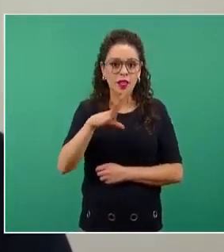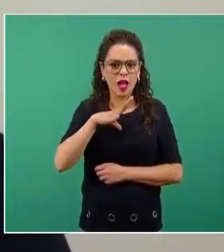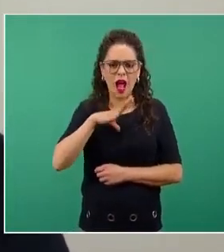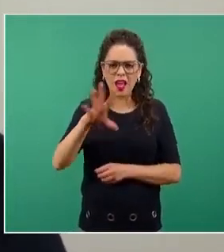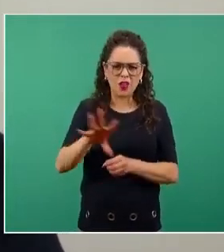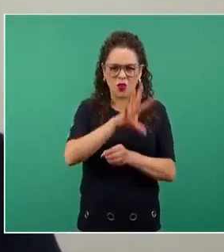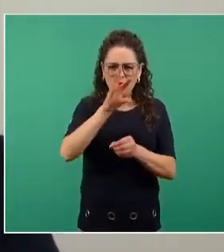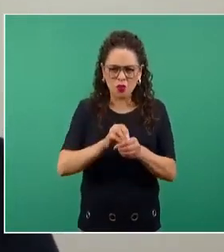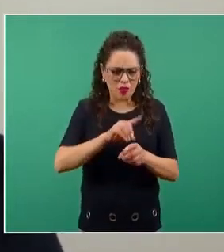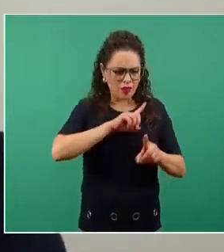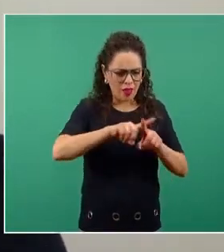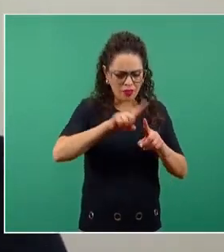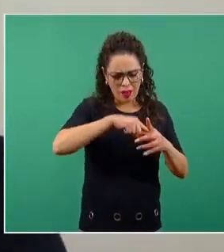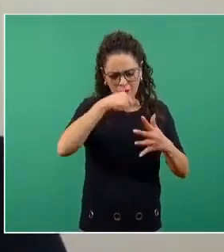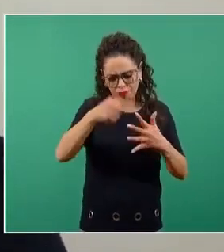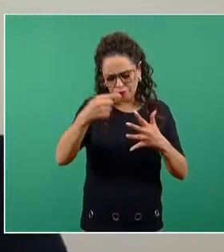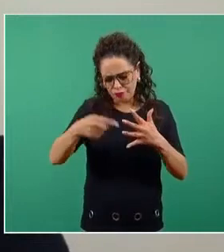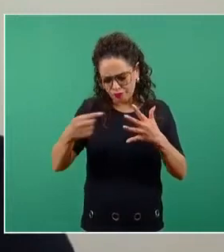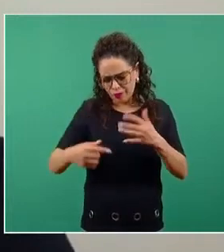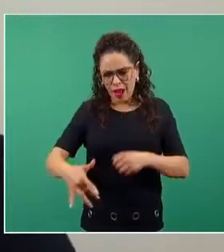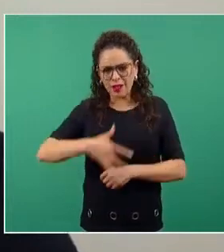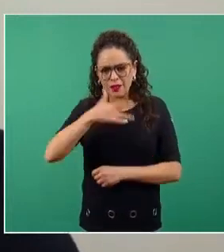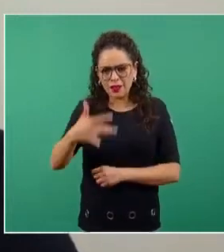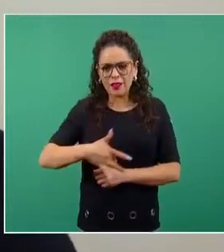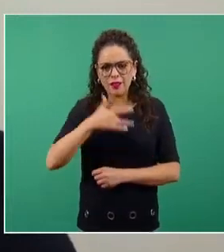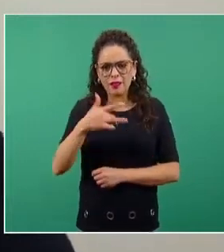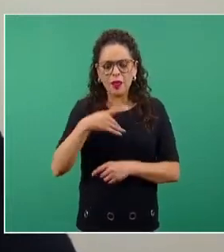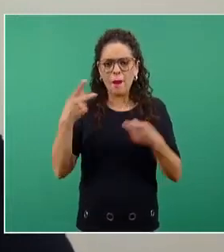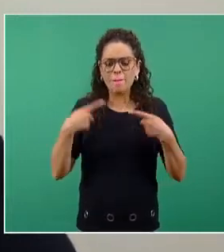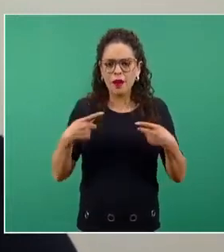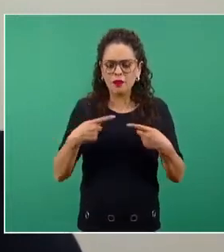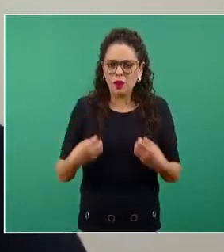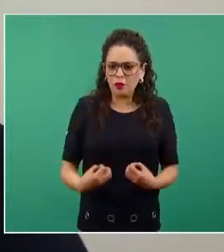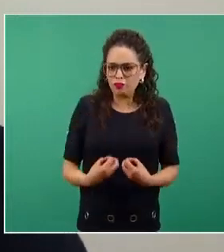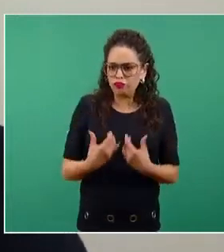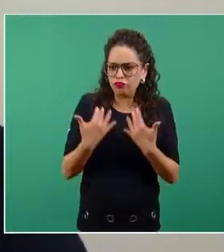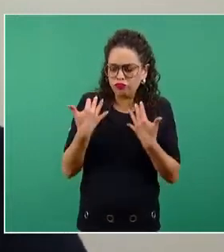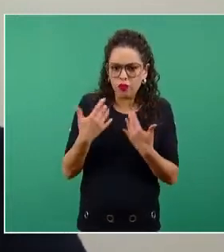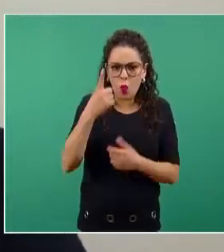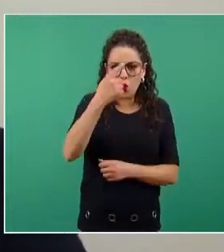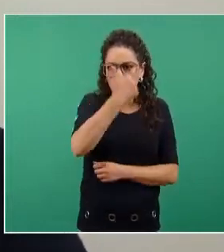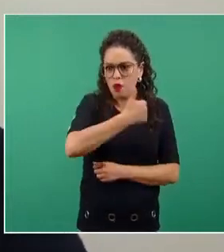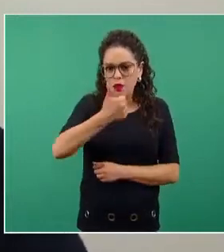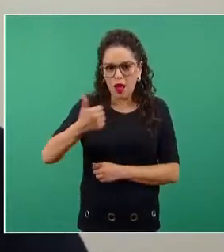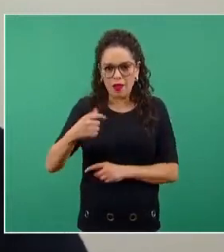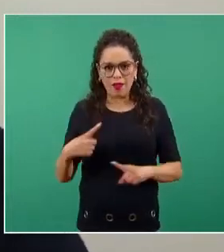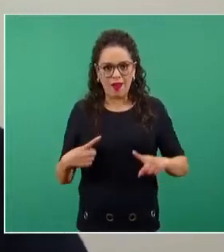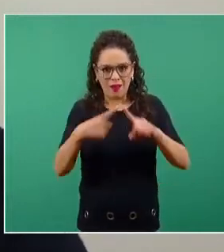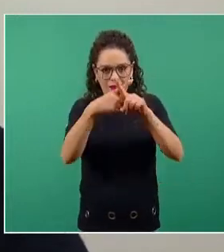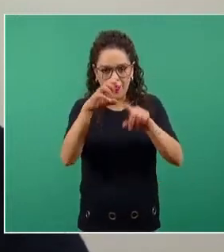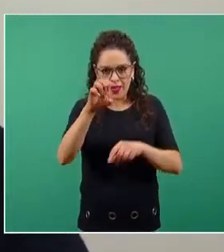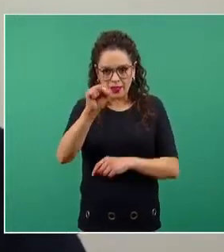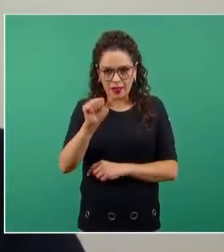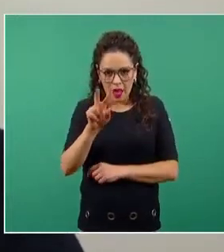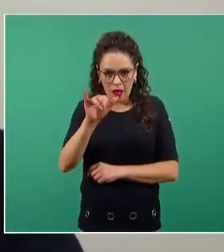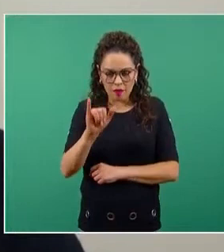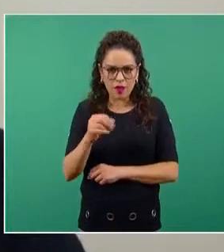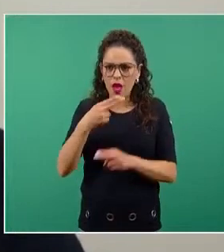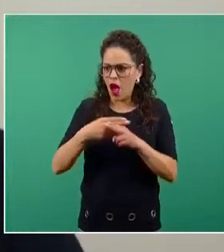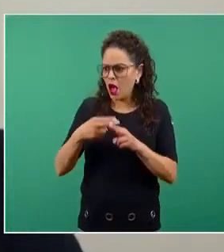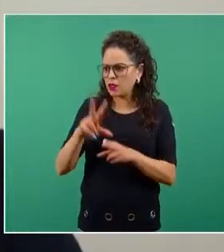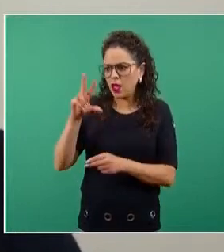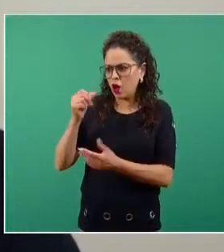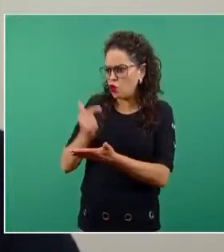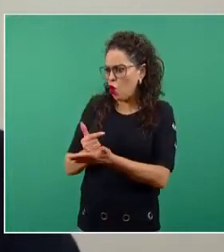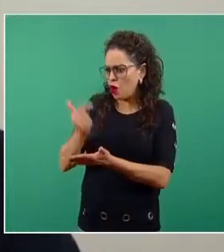las manifestaciones, signos y síntomas que ocurren en cada uno de los ESAVIS, sean estos inclusive no graves y